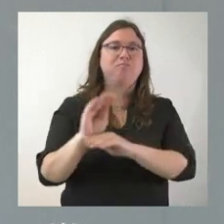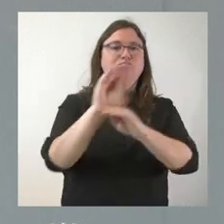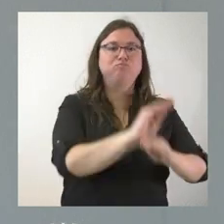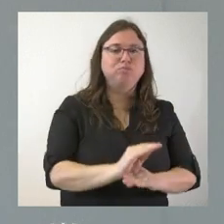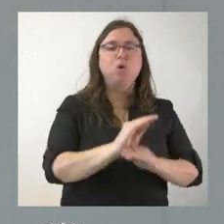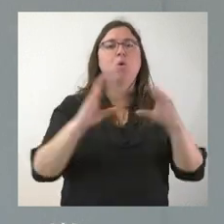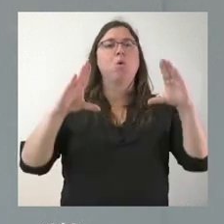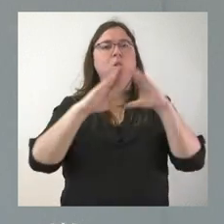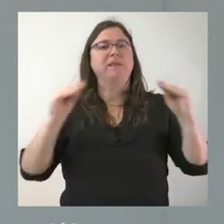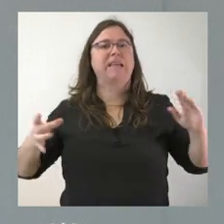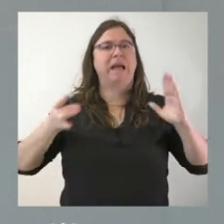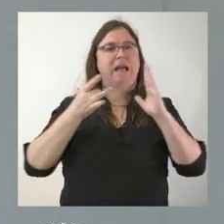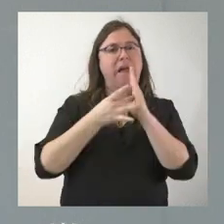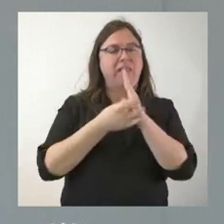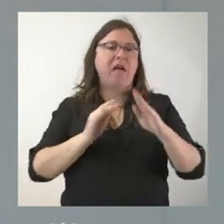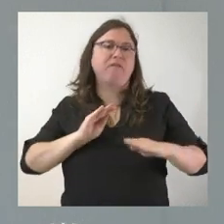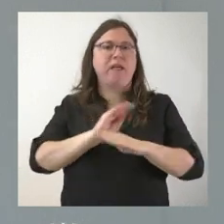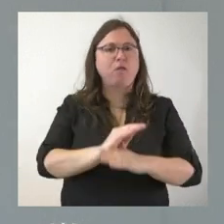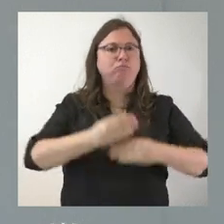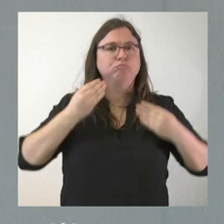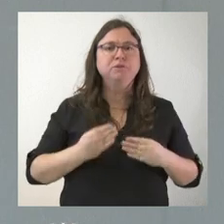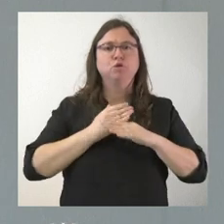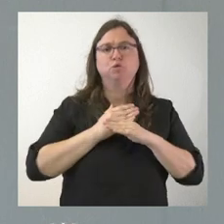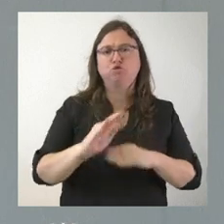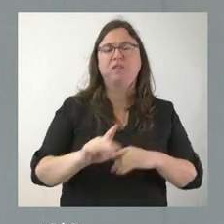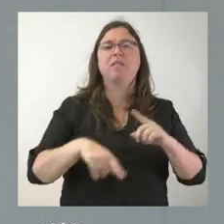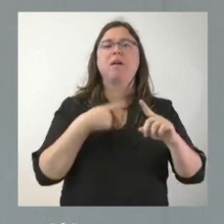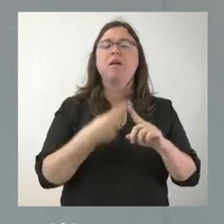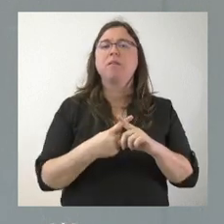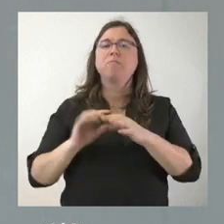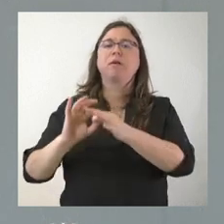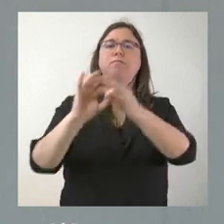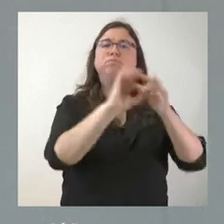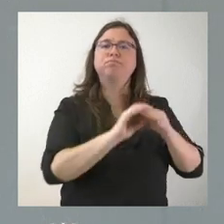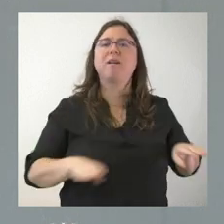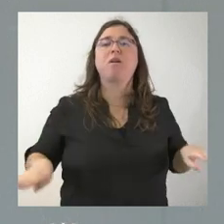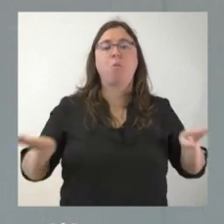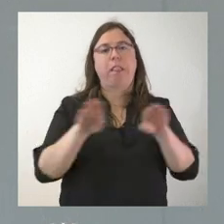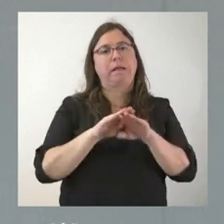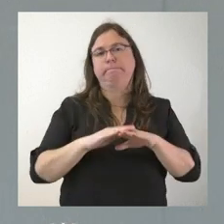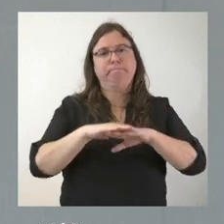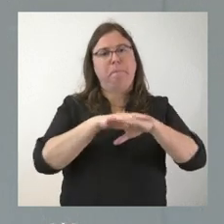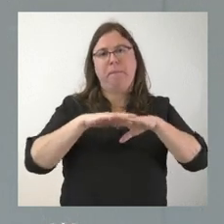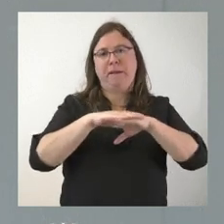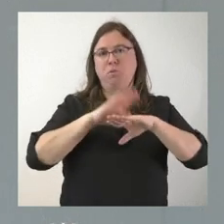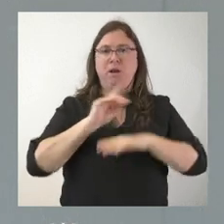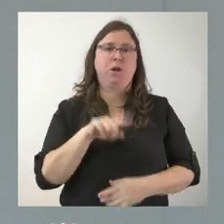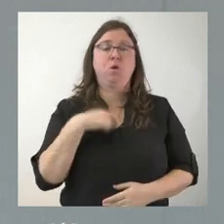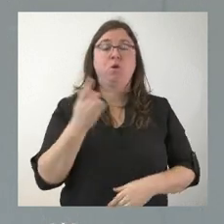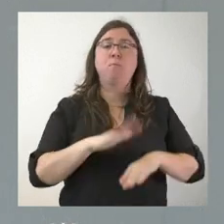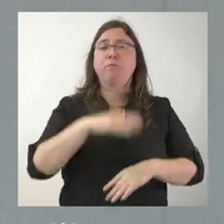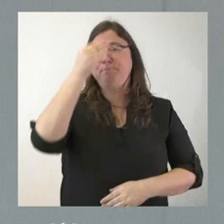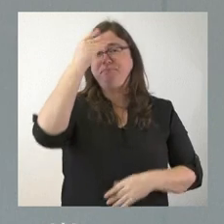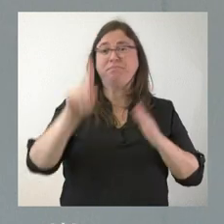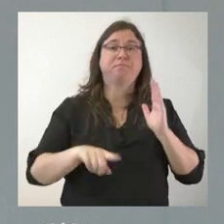una universidad con financiación suficiente y una universidad con cohesión igualdad es algo básico para nosotros y por eso nos parece que